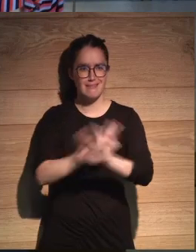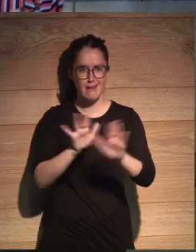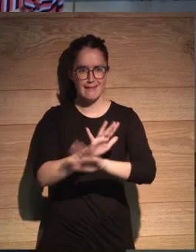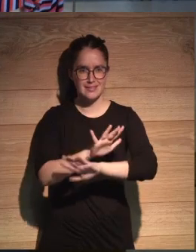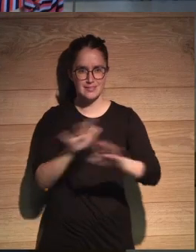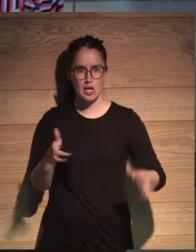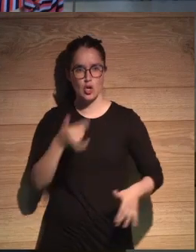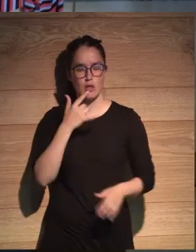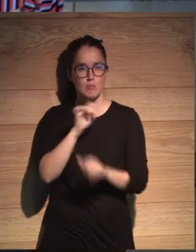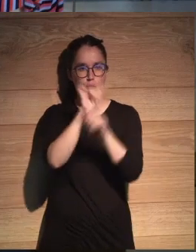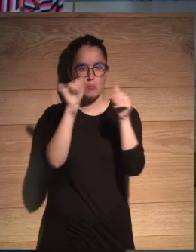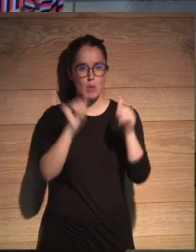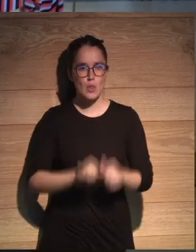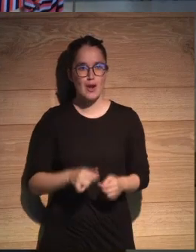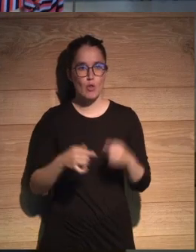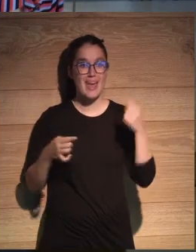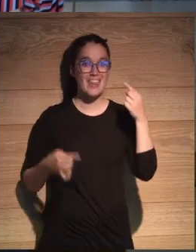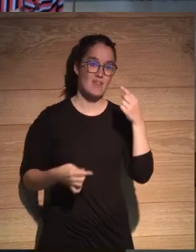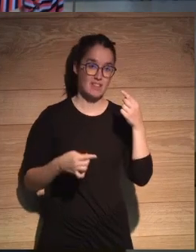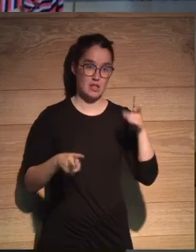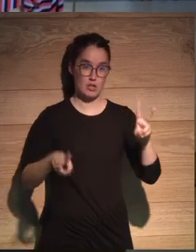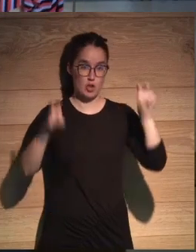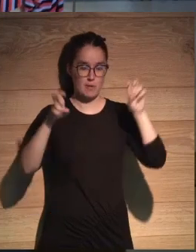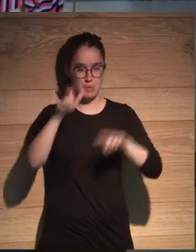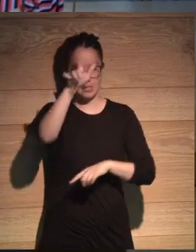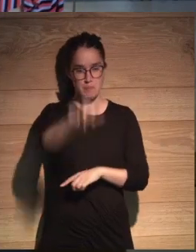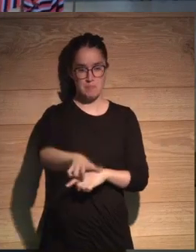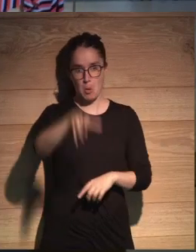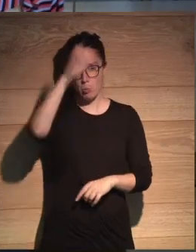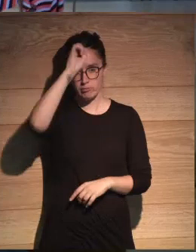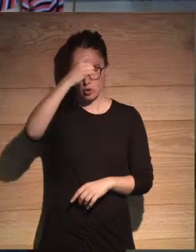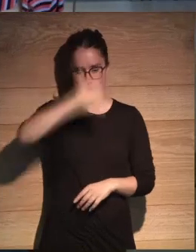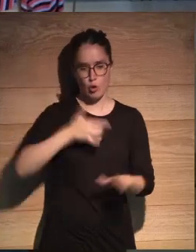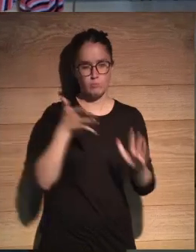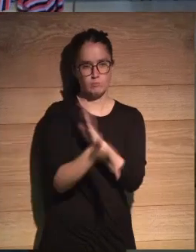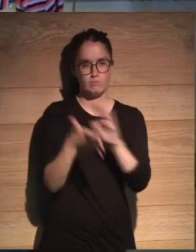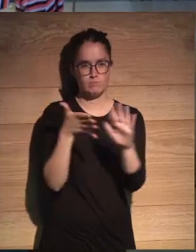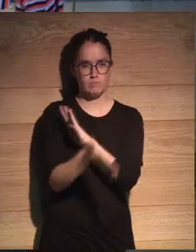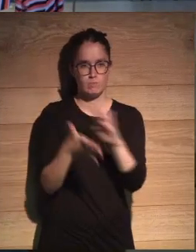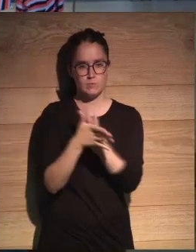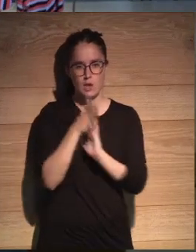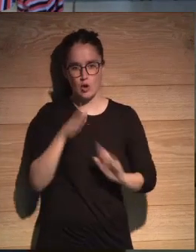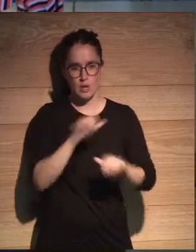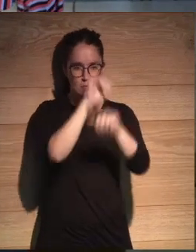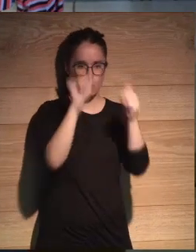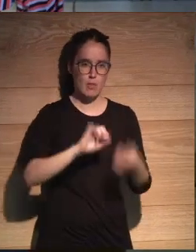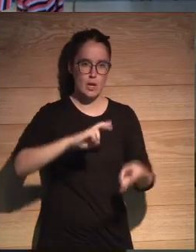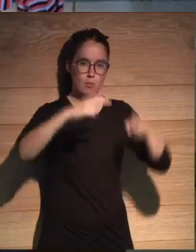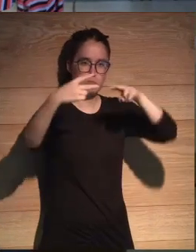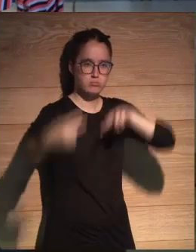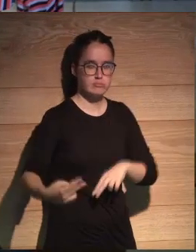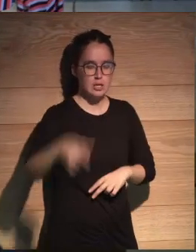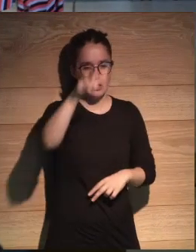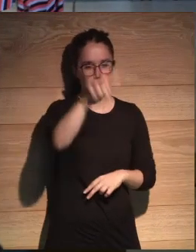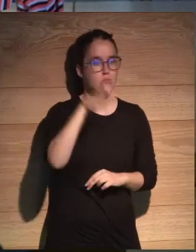basándonos en eso que se llama el modelo de déficit, que es pensar que la gente no sabe nada y que yo se lo voy a enseñar, ¿no? A un modelo diferente en el que el receptor no